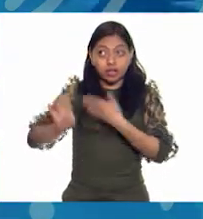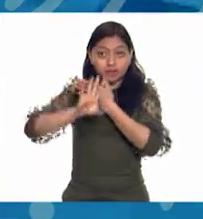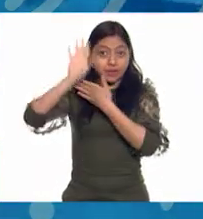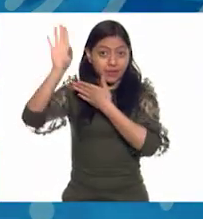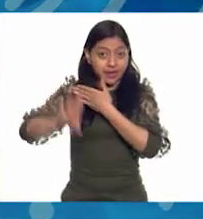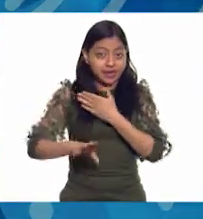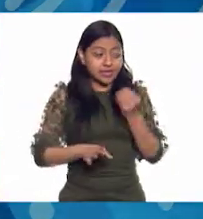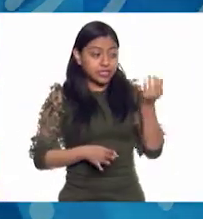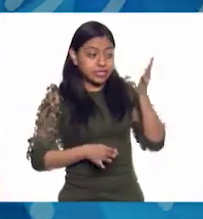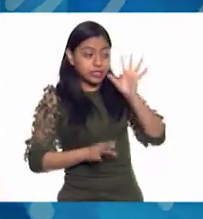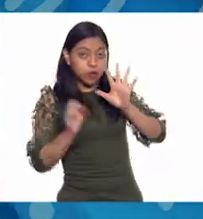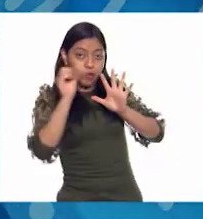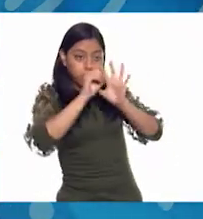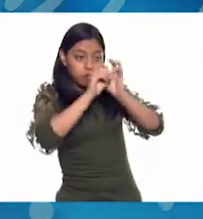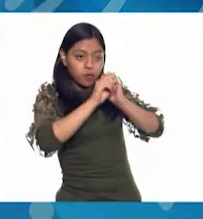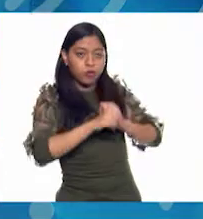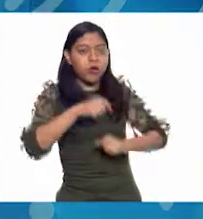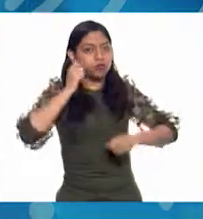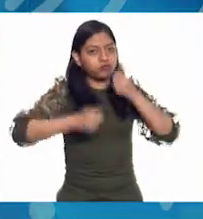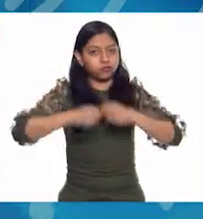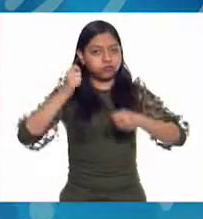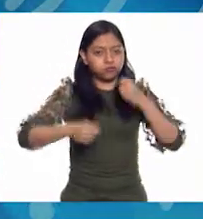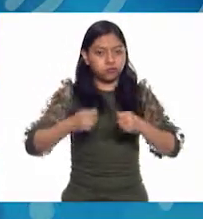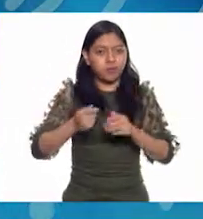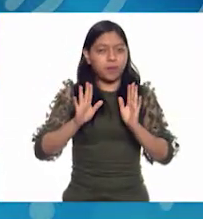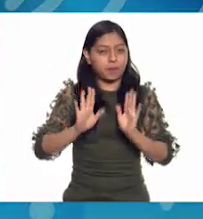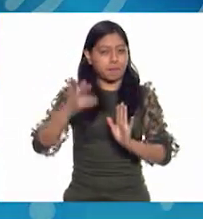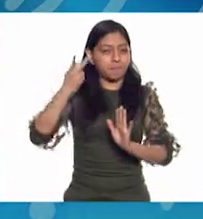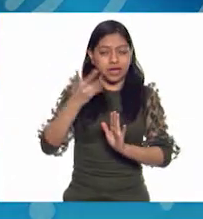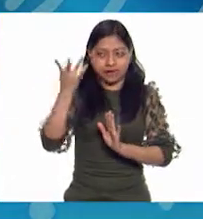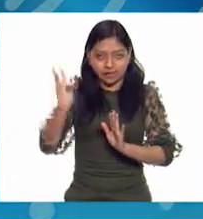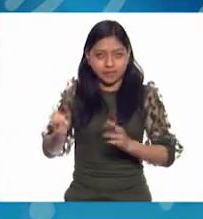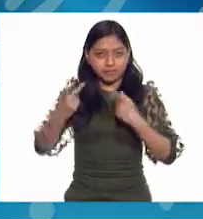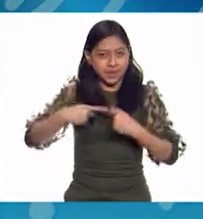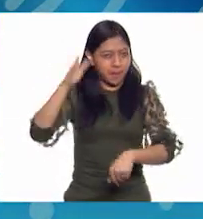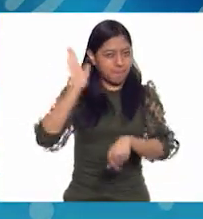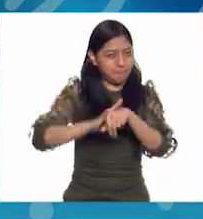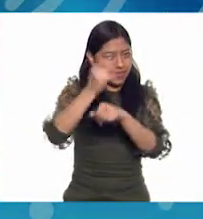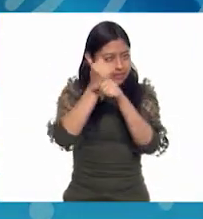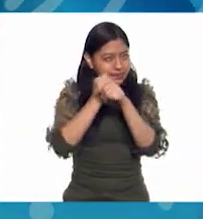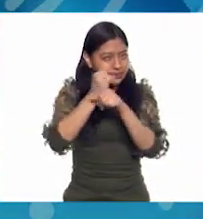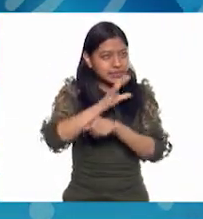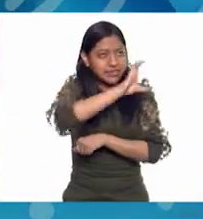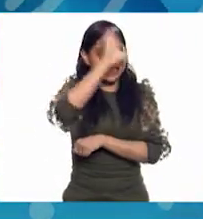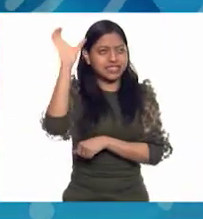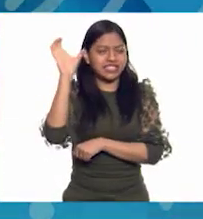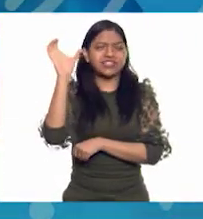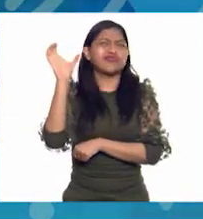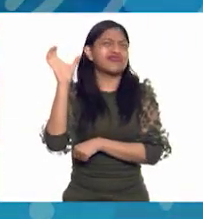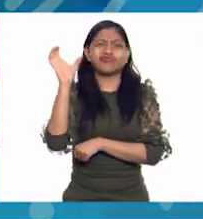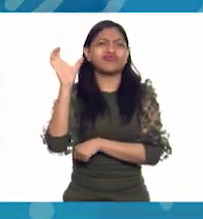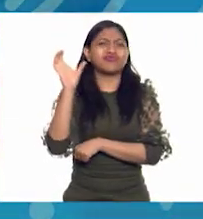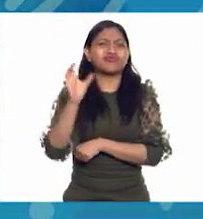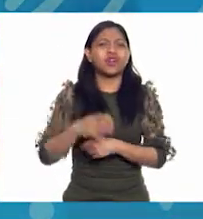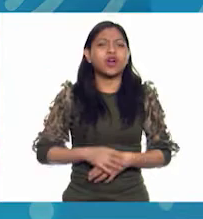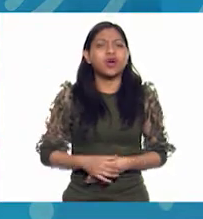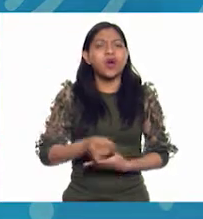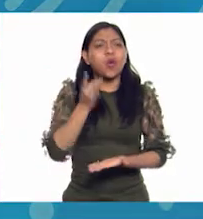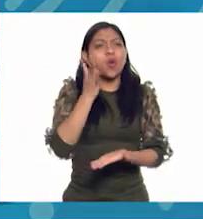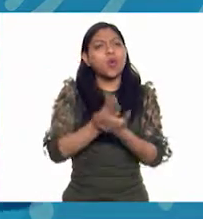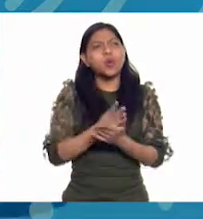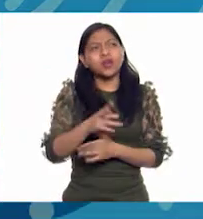cielo. En lugar de eso, los astrónomos reales y expertos en asuntos celestes no se conformaron con no pronosticar el